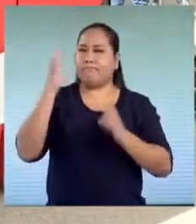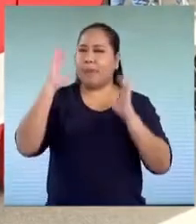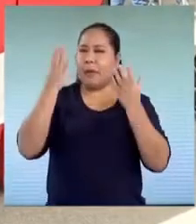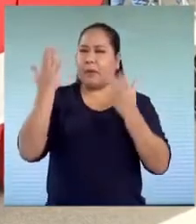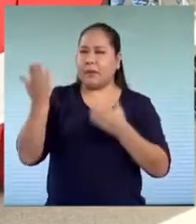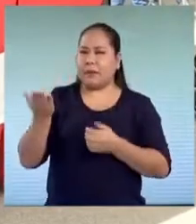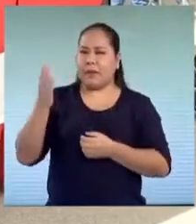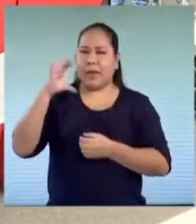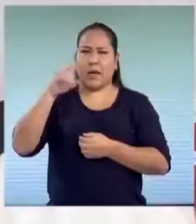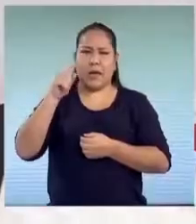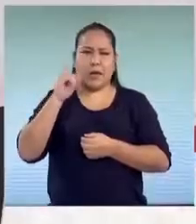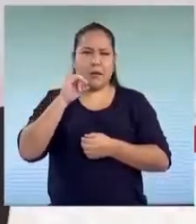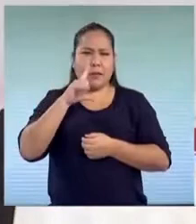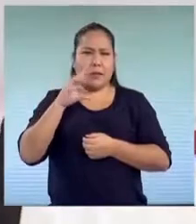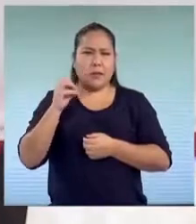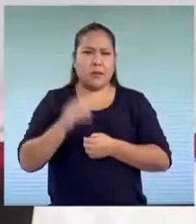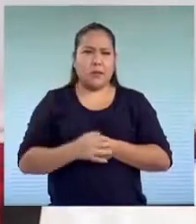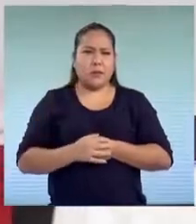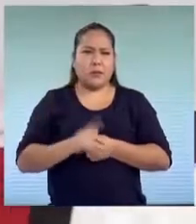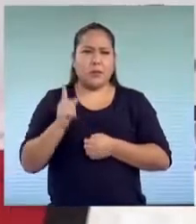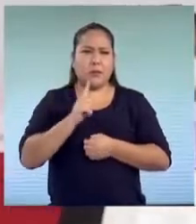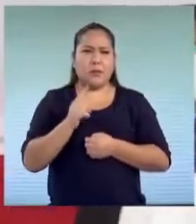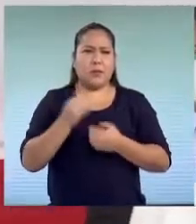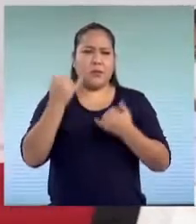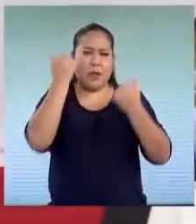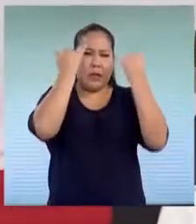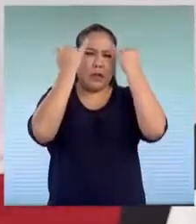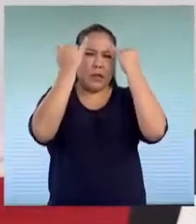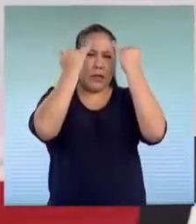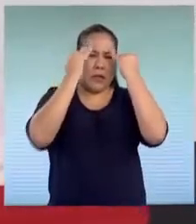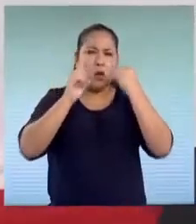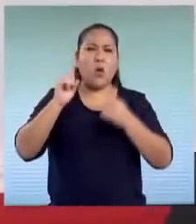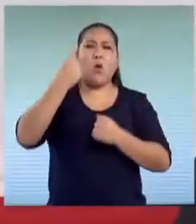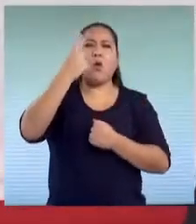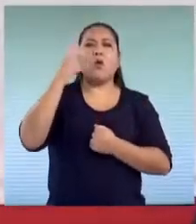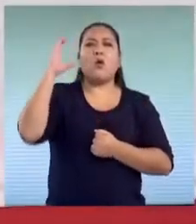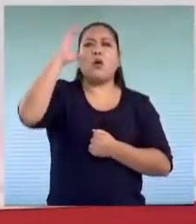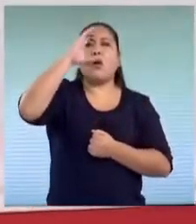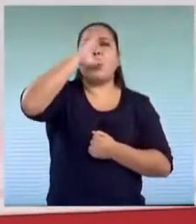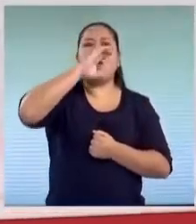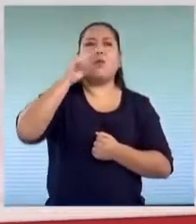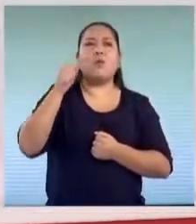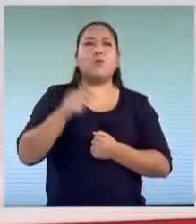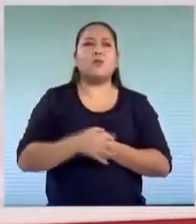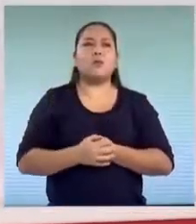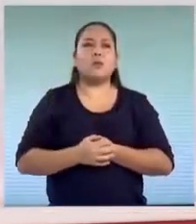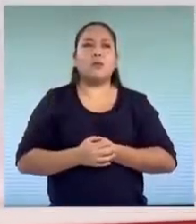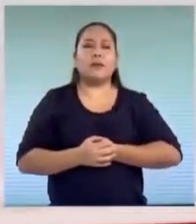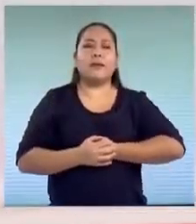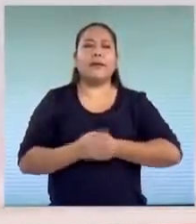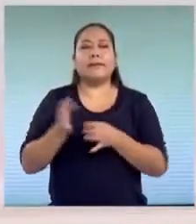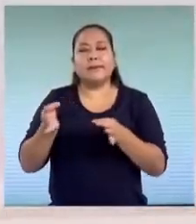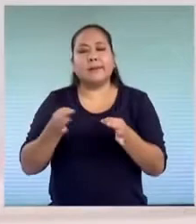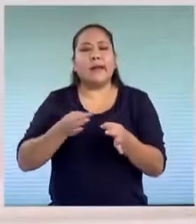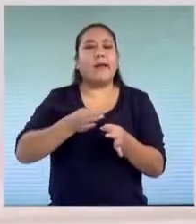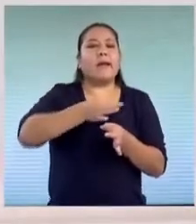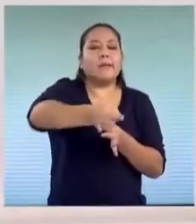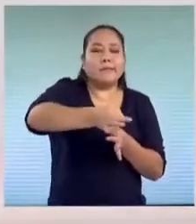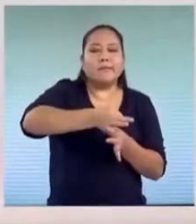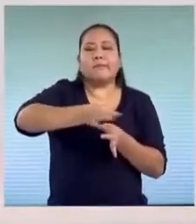Pedro Castillo, como no tiene propuestas, lo único que busca es derogar,